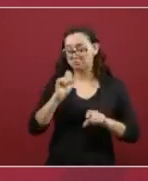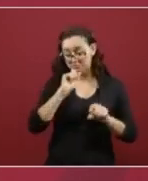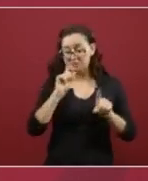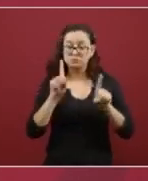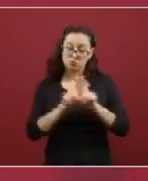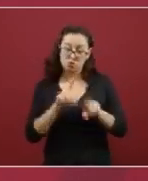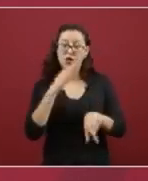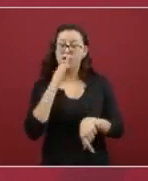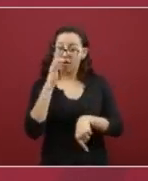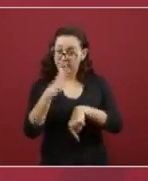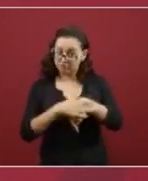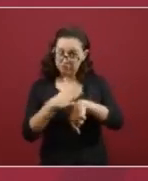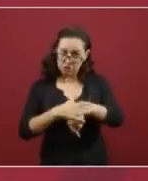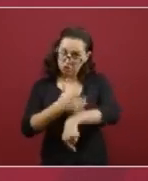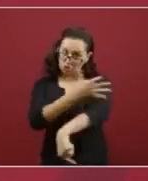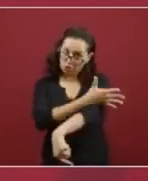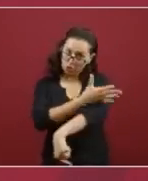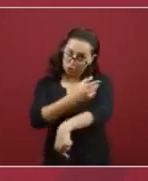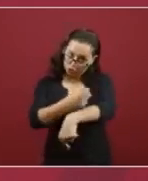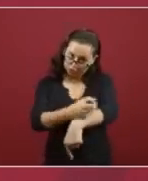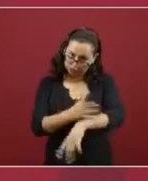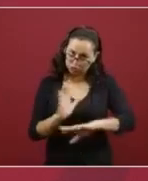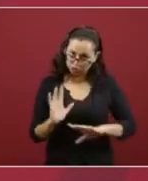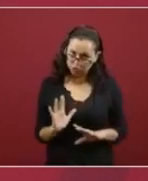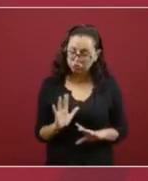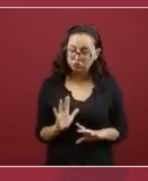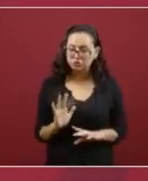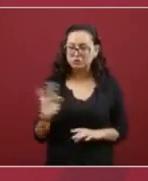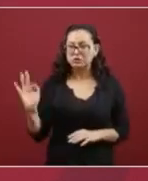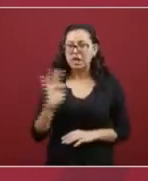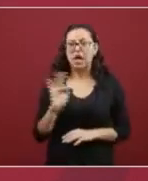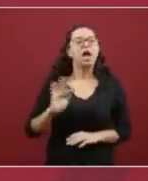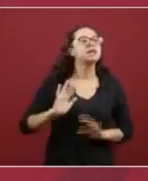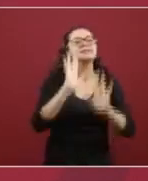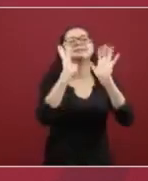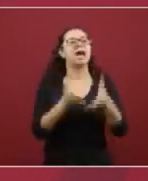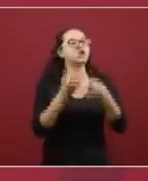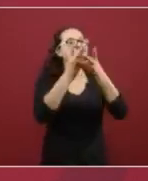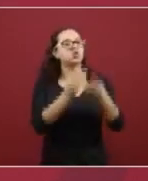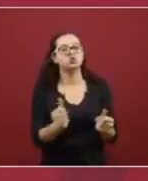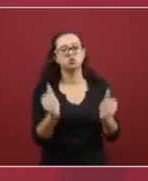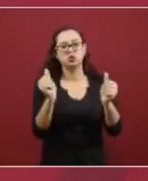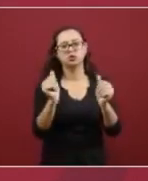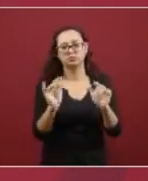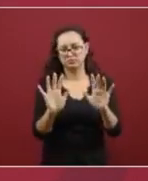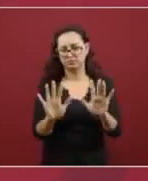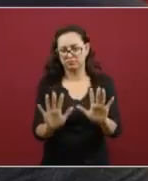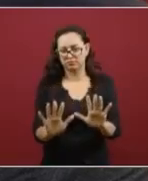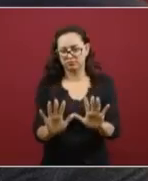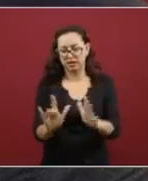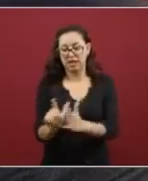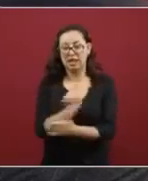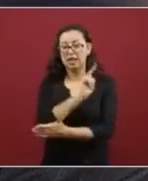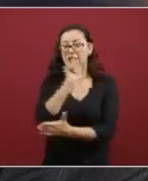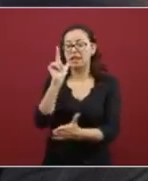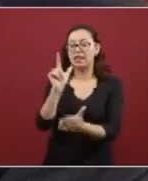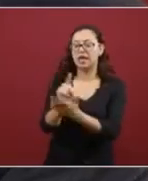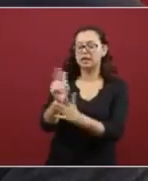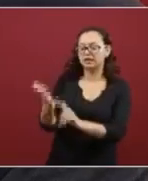para no generar falsas expectativas. Todo esto que